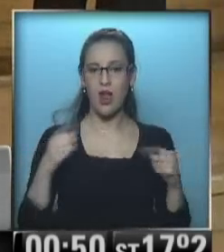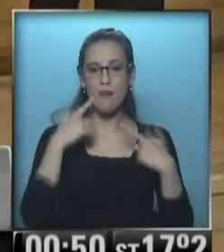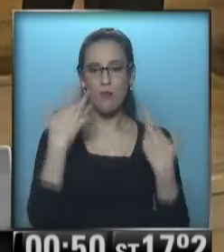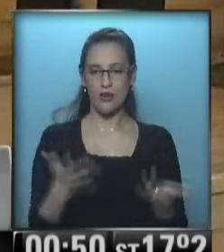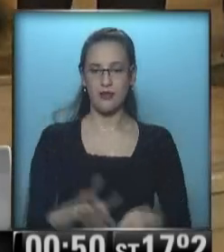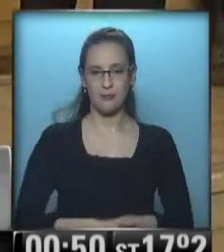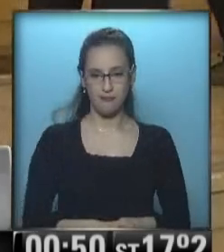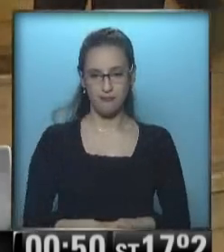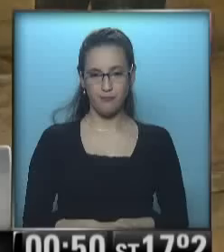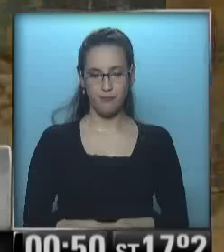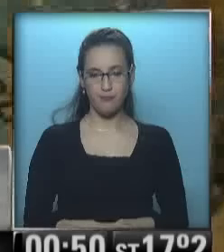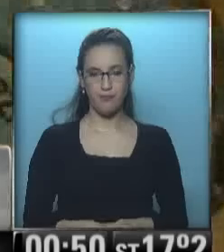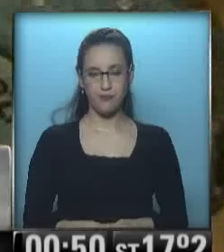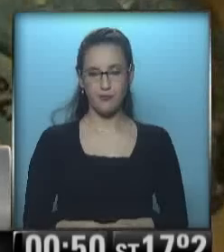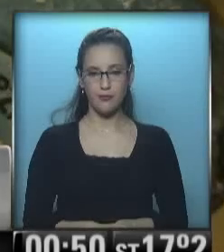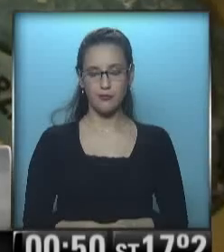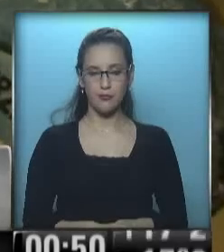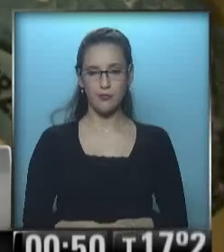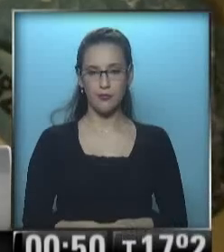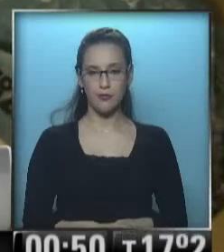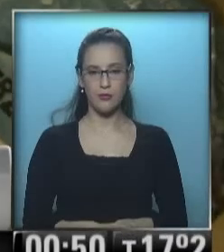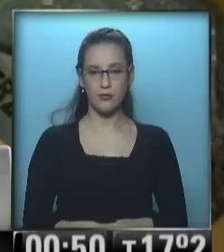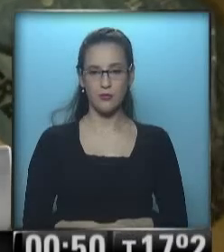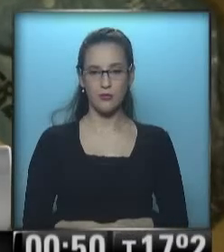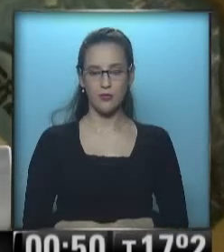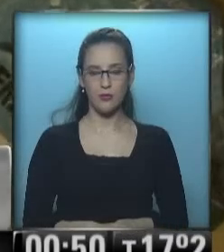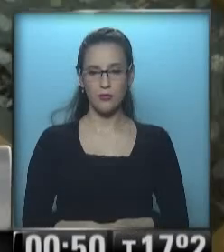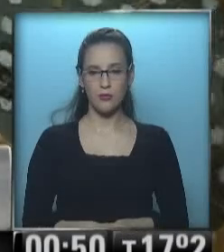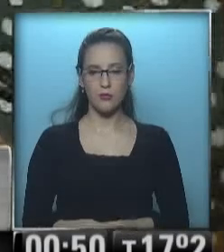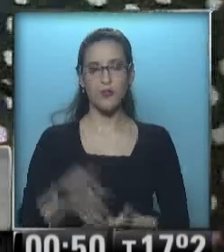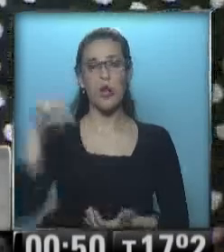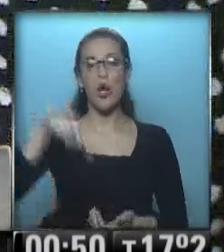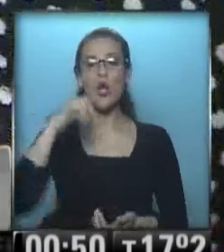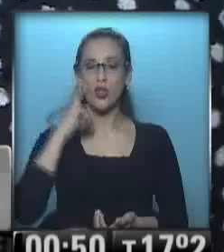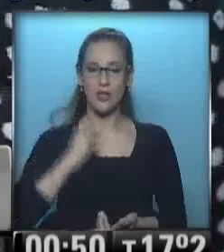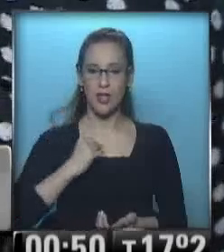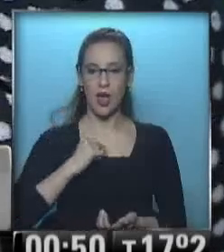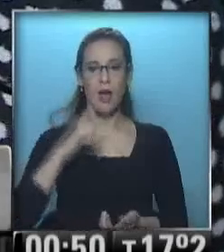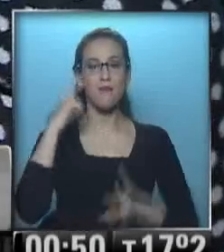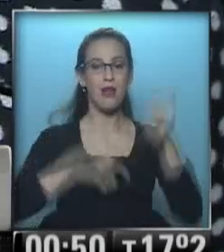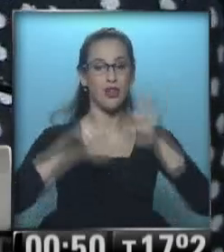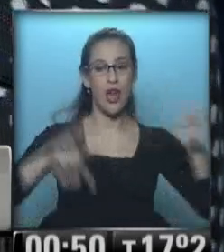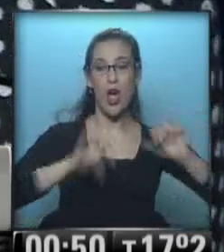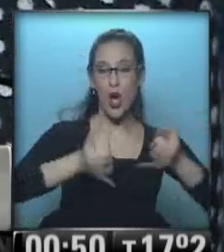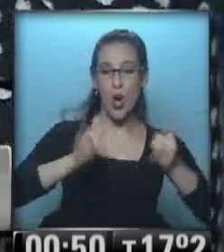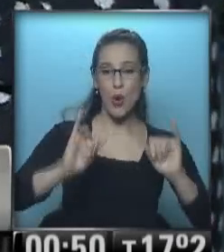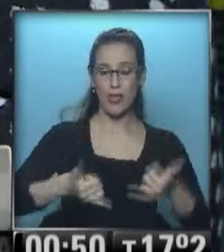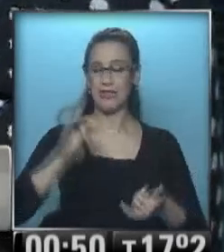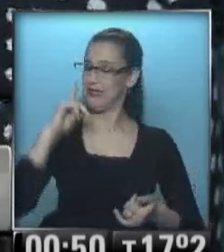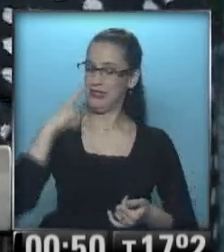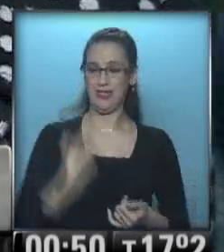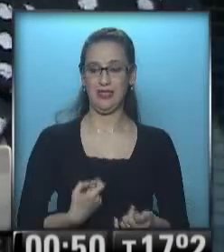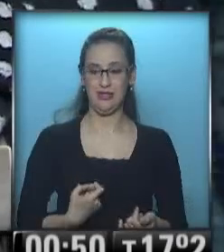por favor. Esta es una despedida llena de amor, ¿verdad? Se puede ver en los rostros de los jóvenes y de todas las